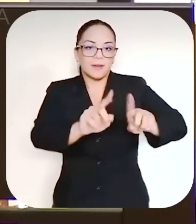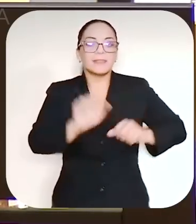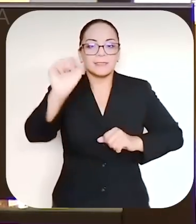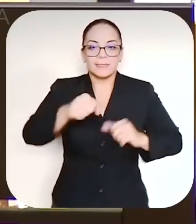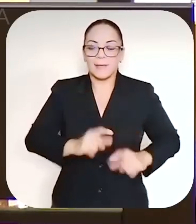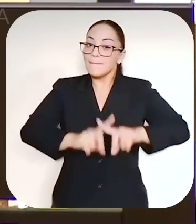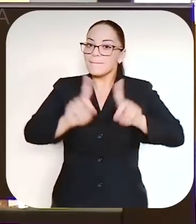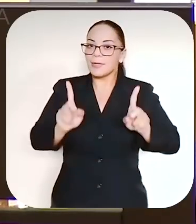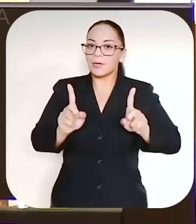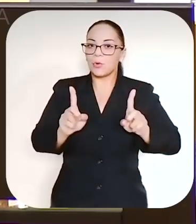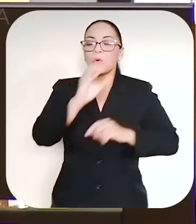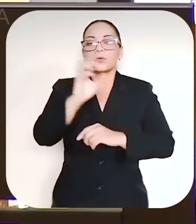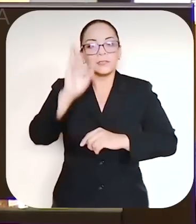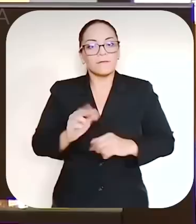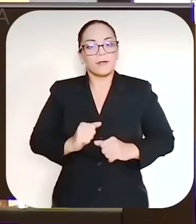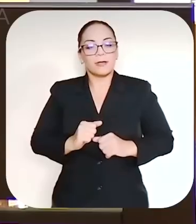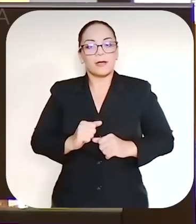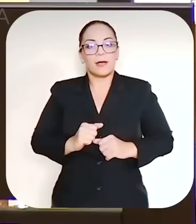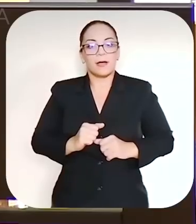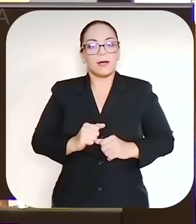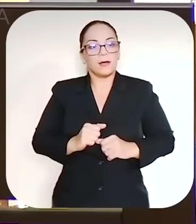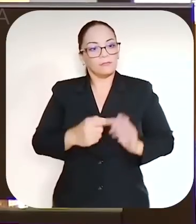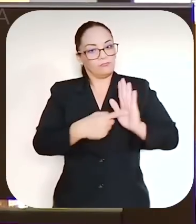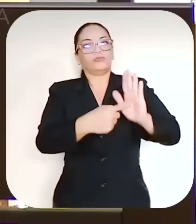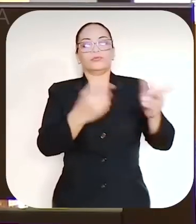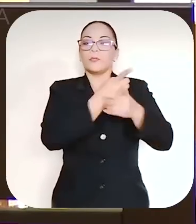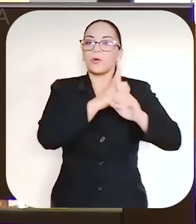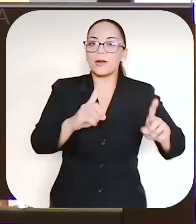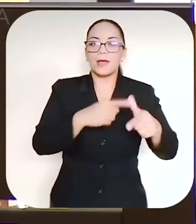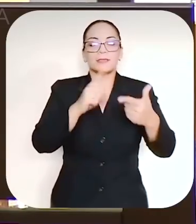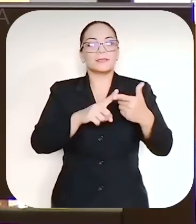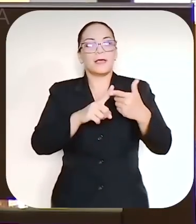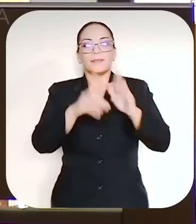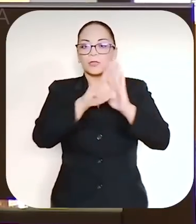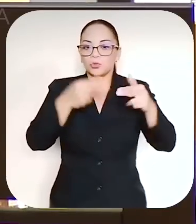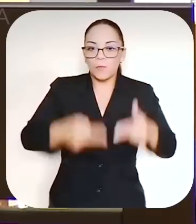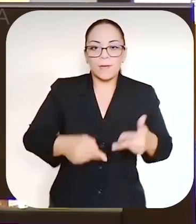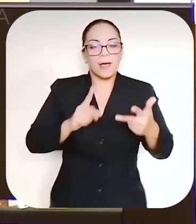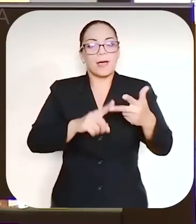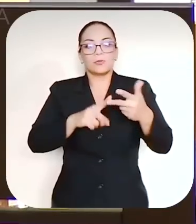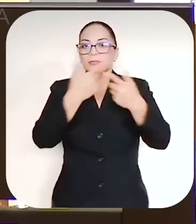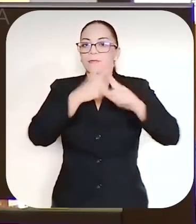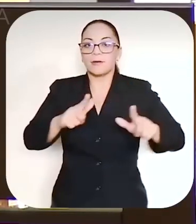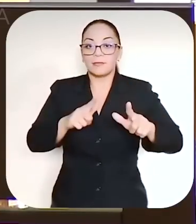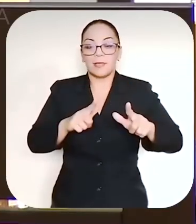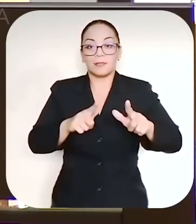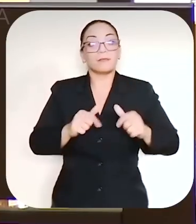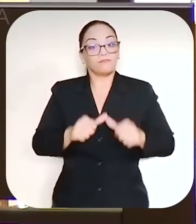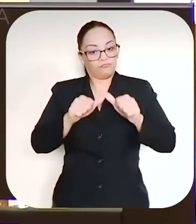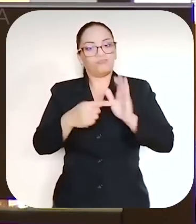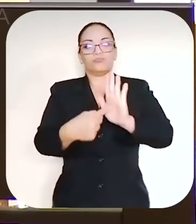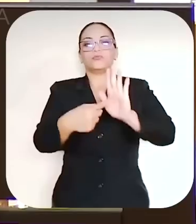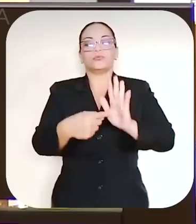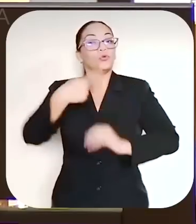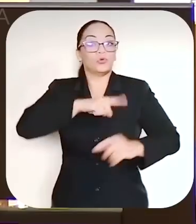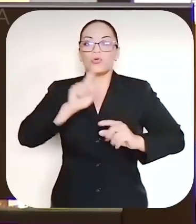únicos pero la democracia los derechos humanos y la libertad para nosotros no son ni opcionales